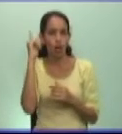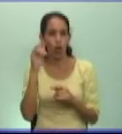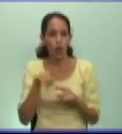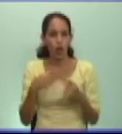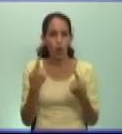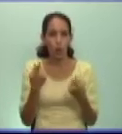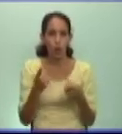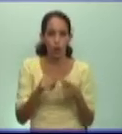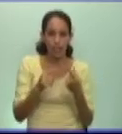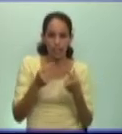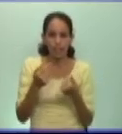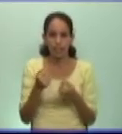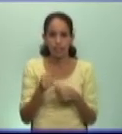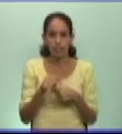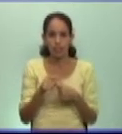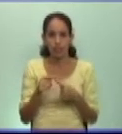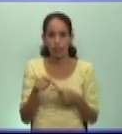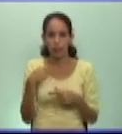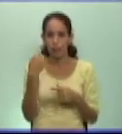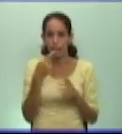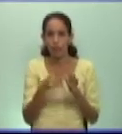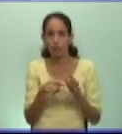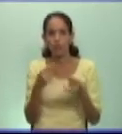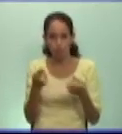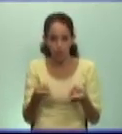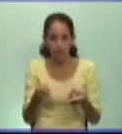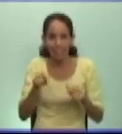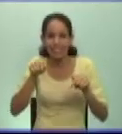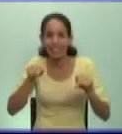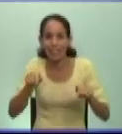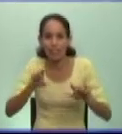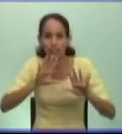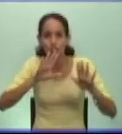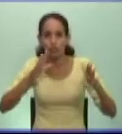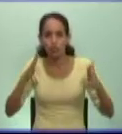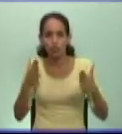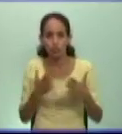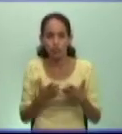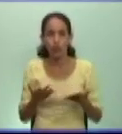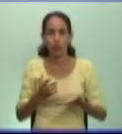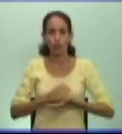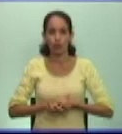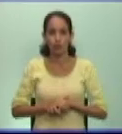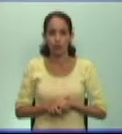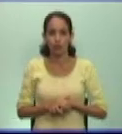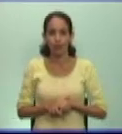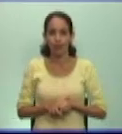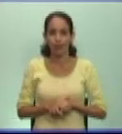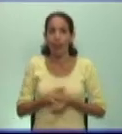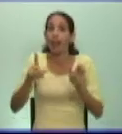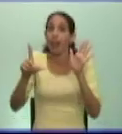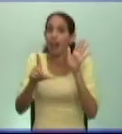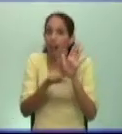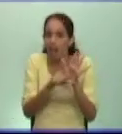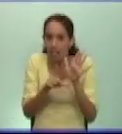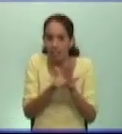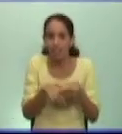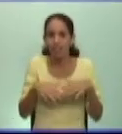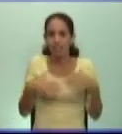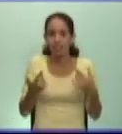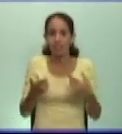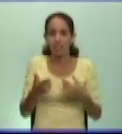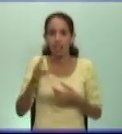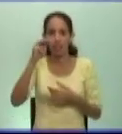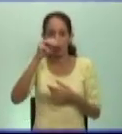destino manifiesto, los precursores de este panamericanismo, la doctrina Monroe como elemento